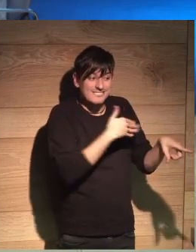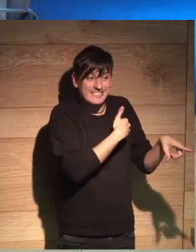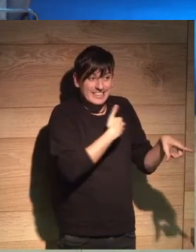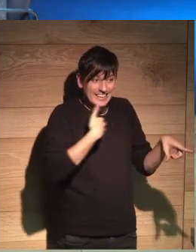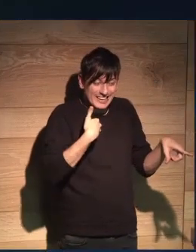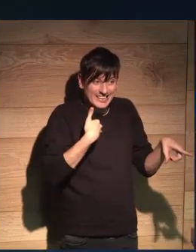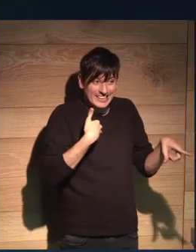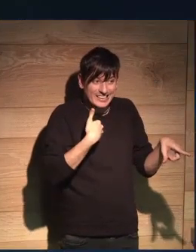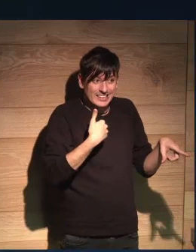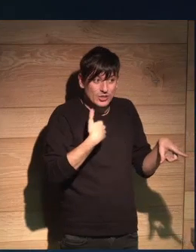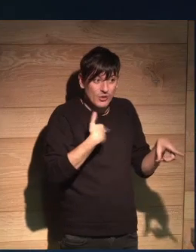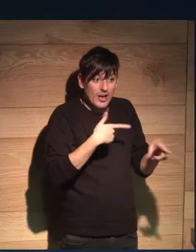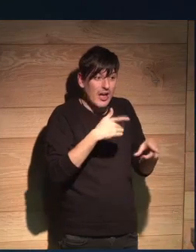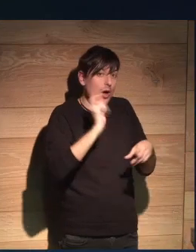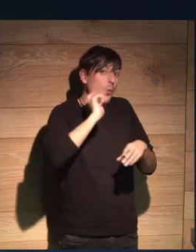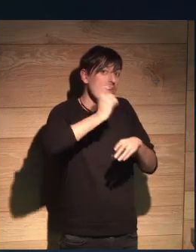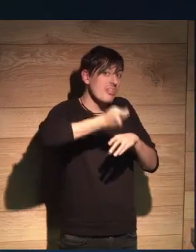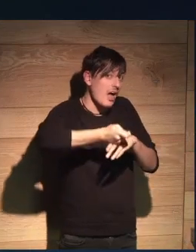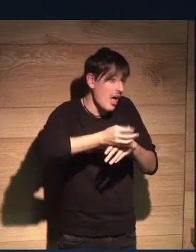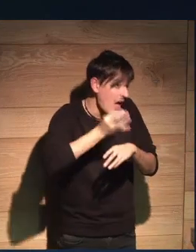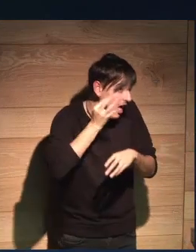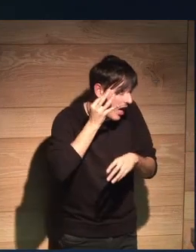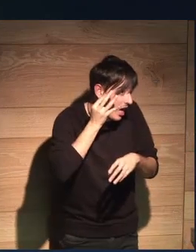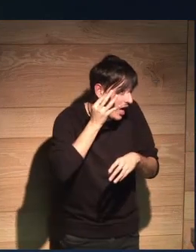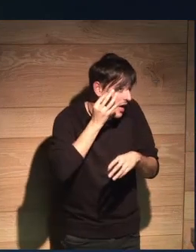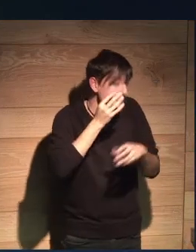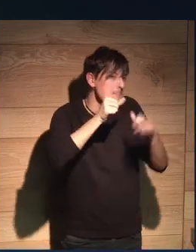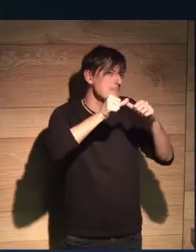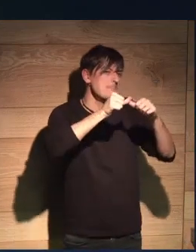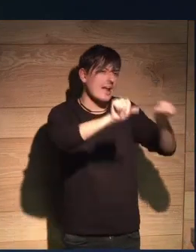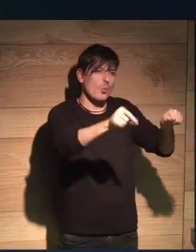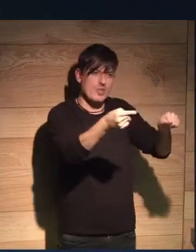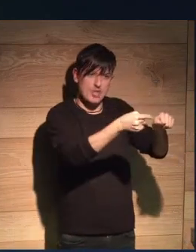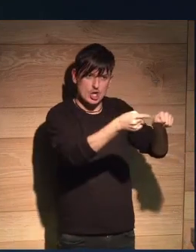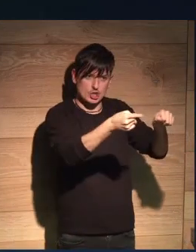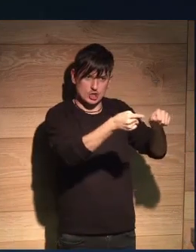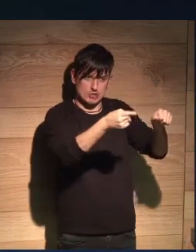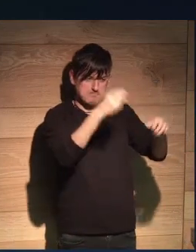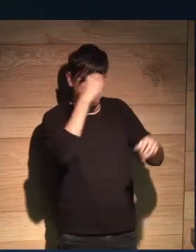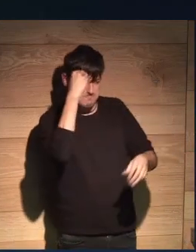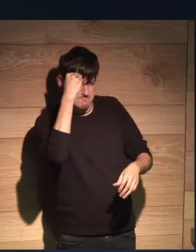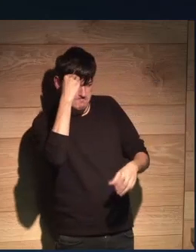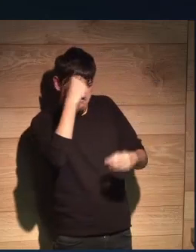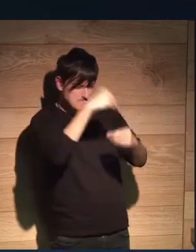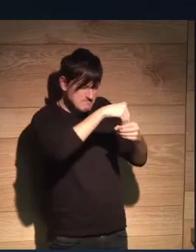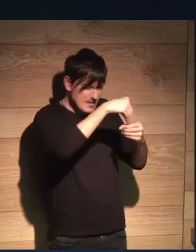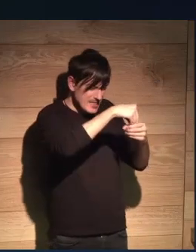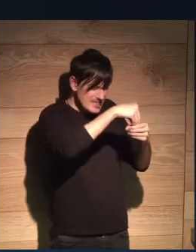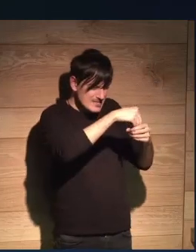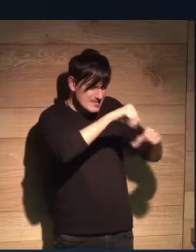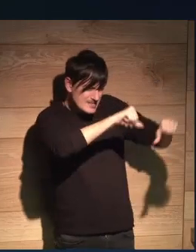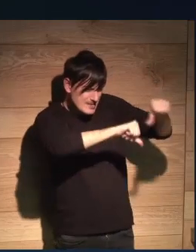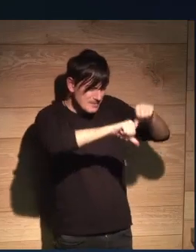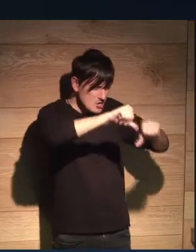que le quitase a la jueza los posibles prejuicios que ella tuviera hacia los ingredientes químicos